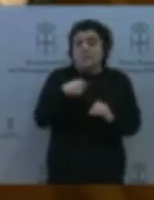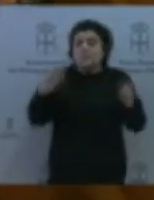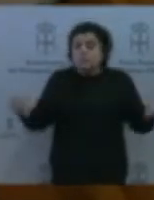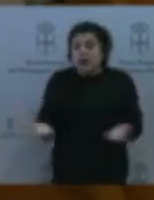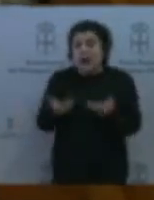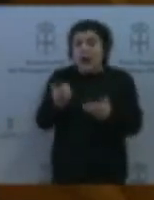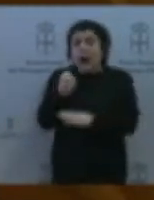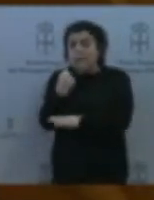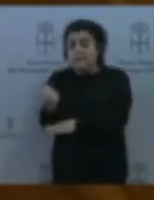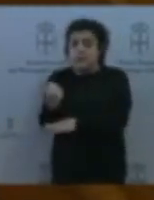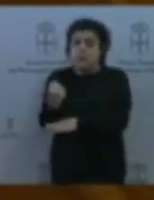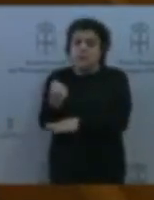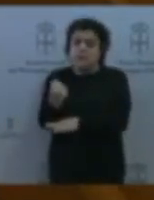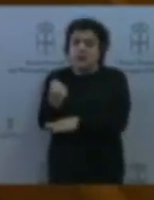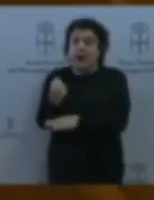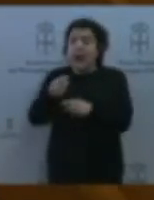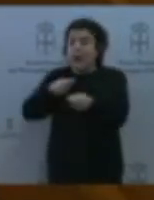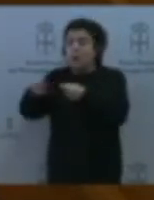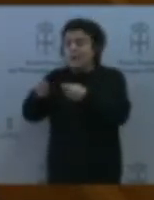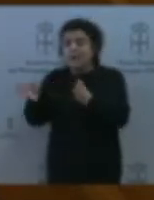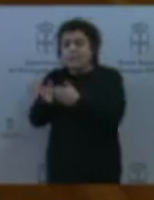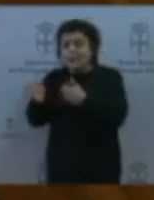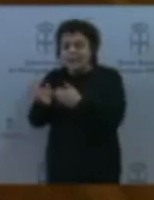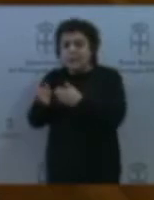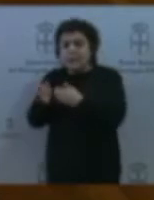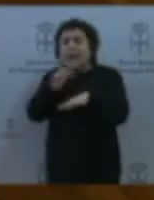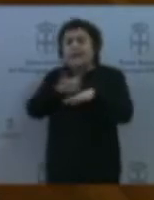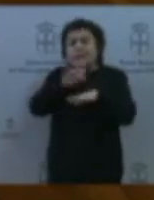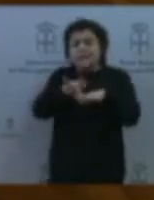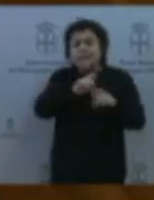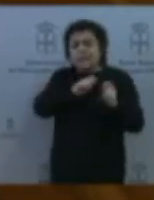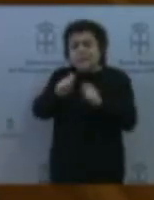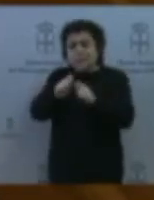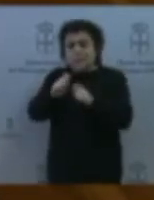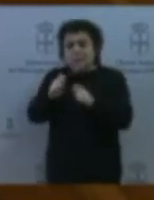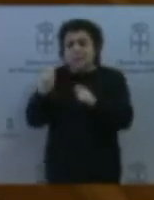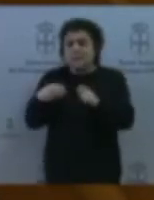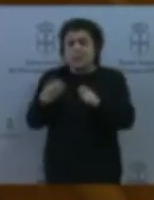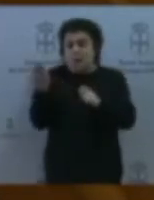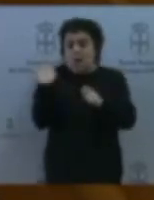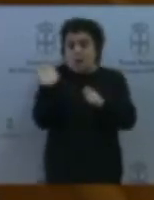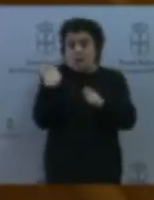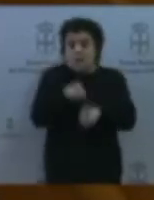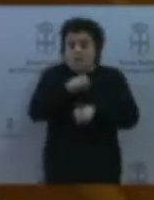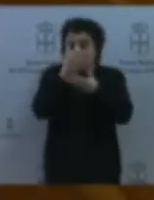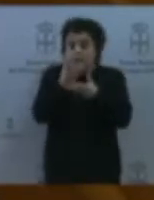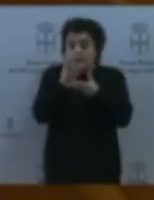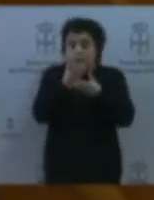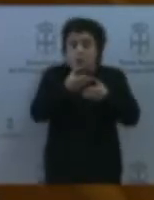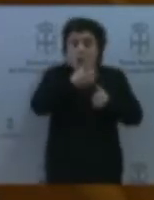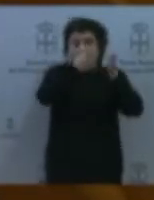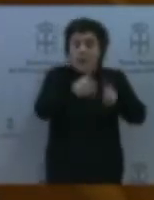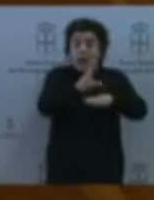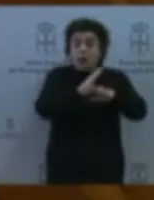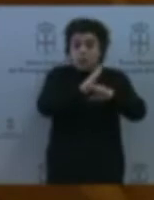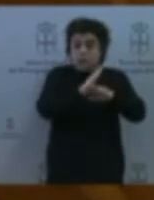la digitalización, como ayer les informó, por cierto, el consejero de Industria con ese plan trianual precisamente de digitalización y de acceso a las